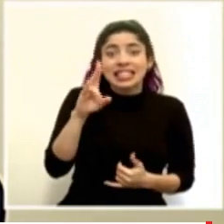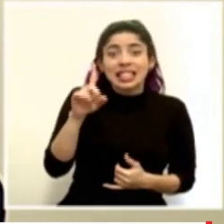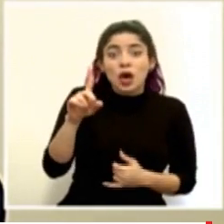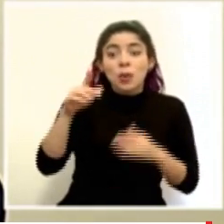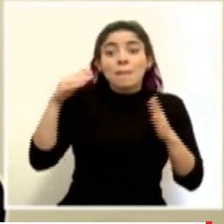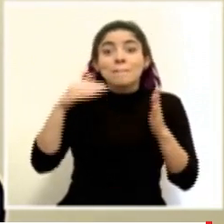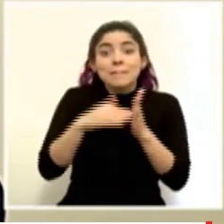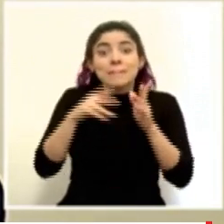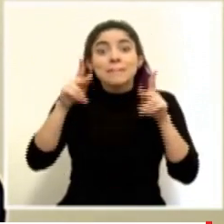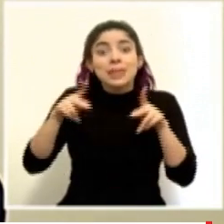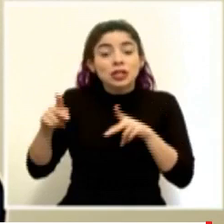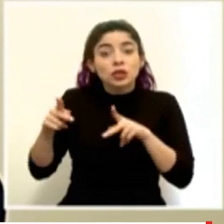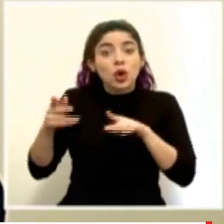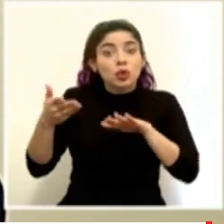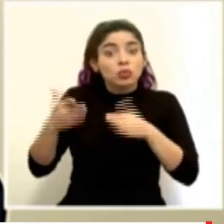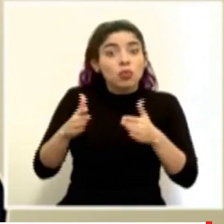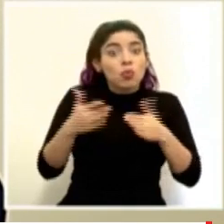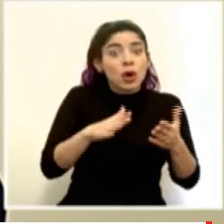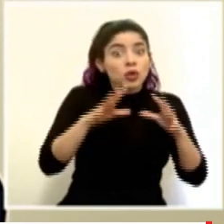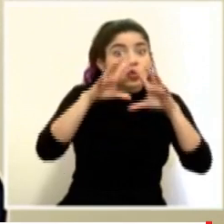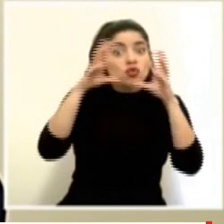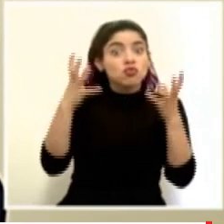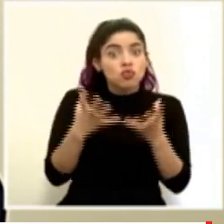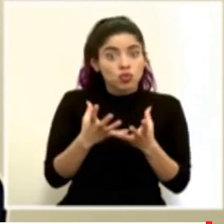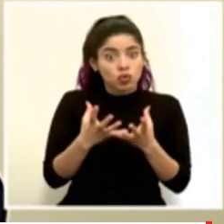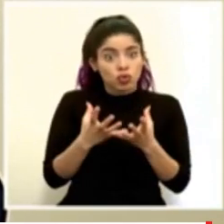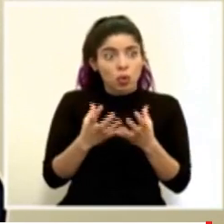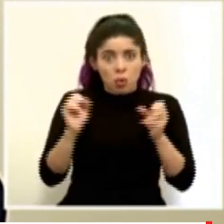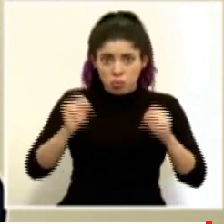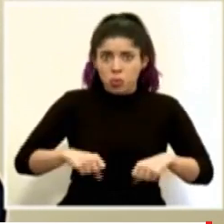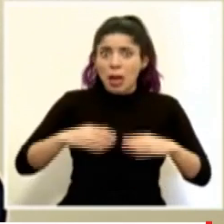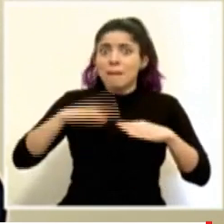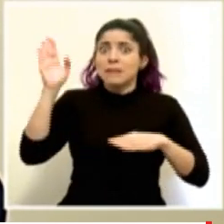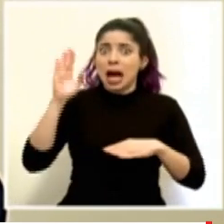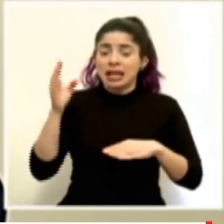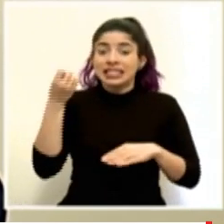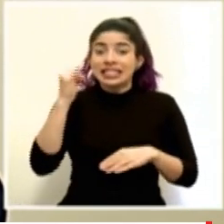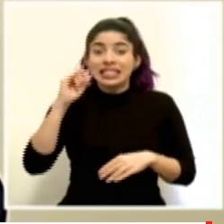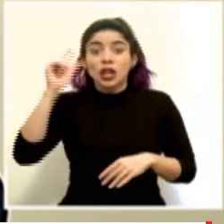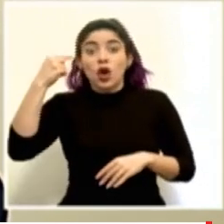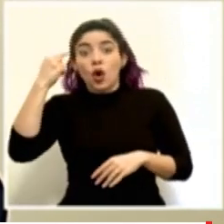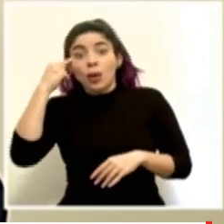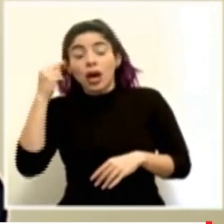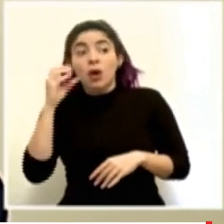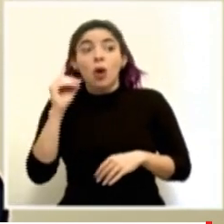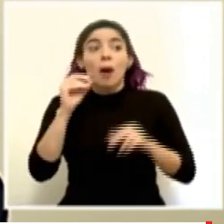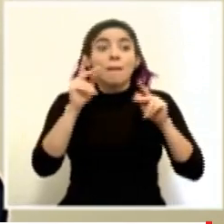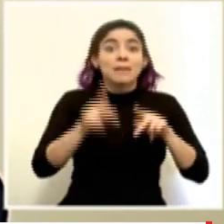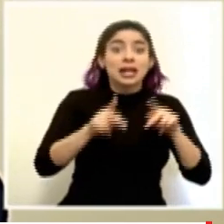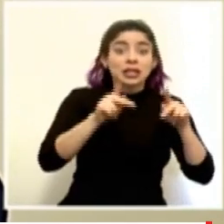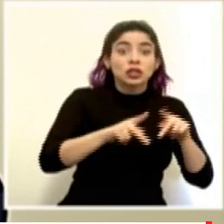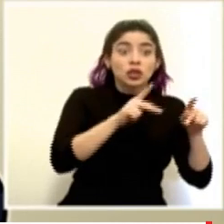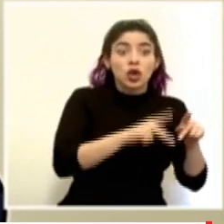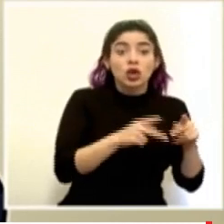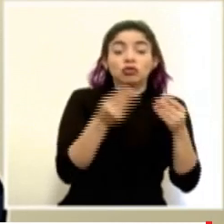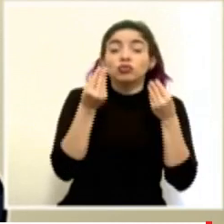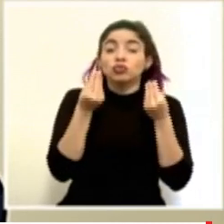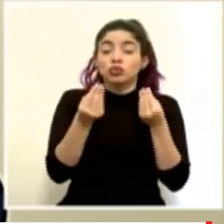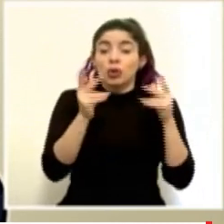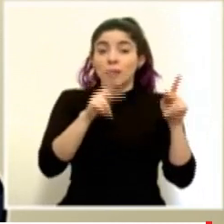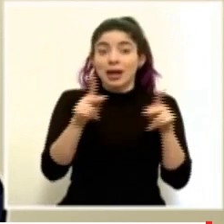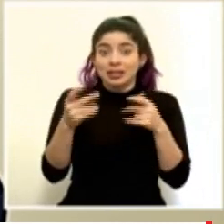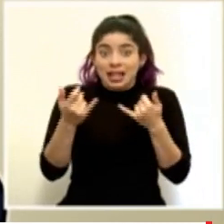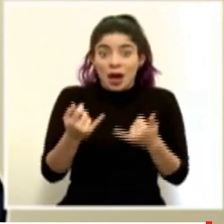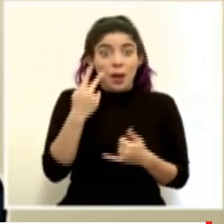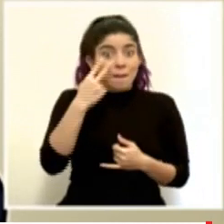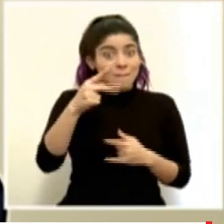personas o más que han fallecido en el mundo, y que podrían ser mucho más si los gobiernos o las personas, justamente muchos de los que están en este